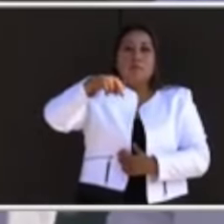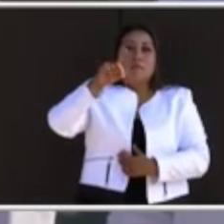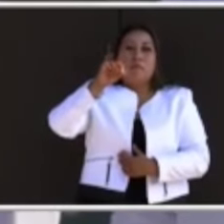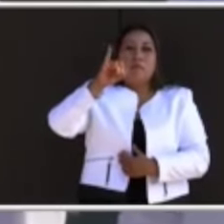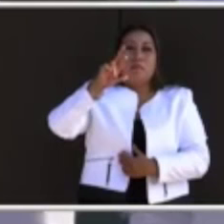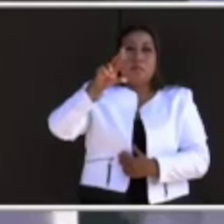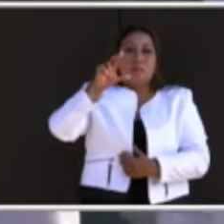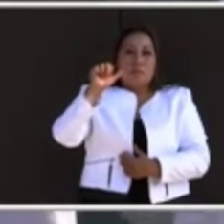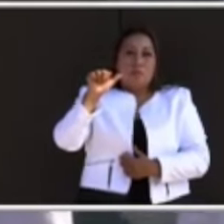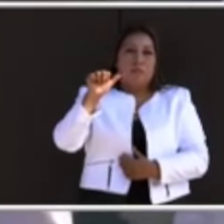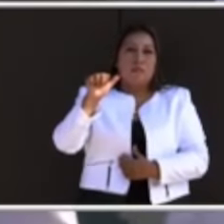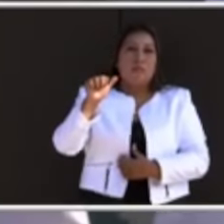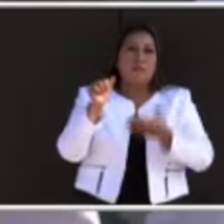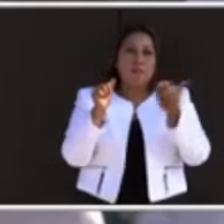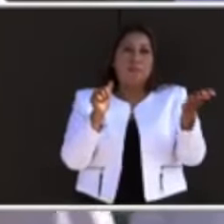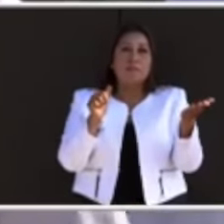Indira.